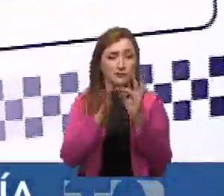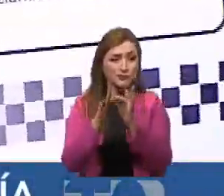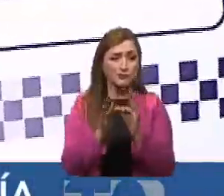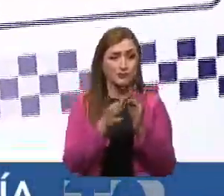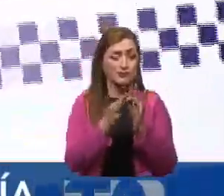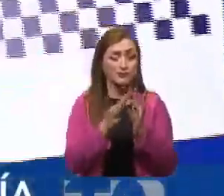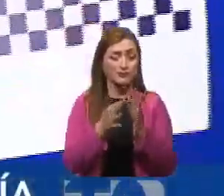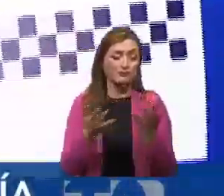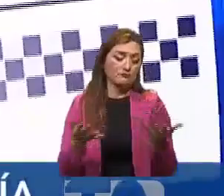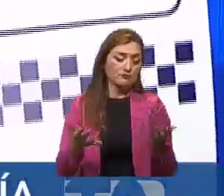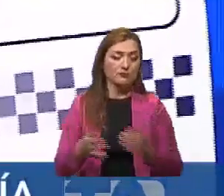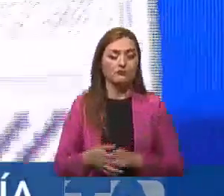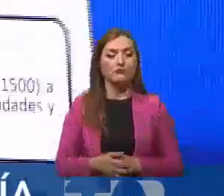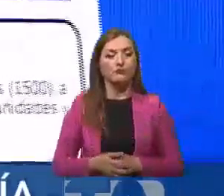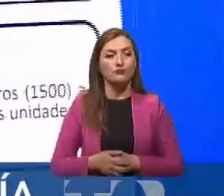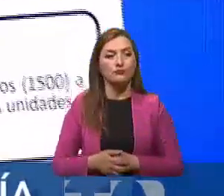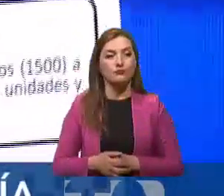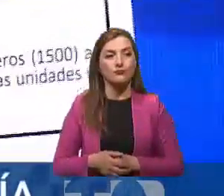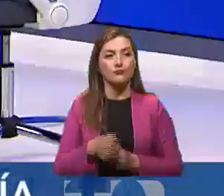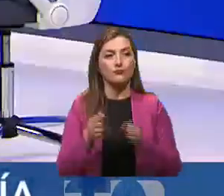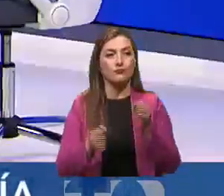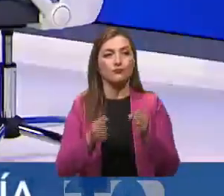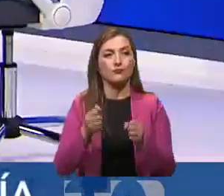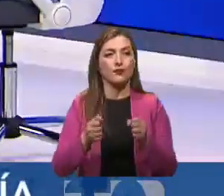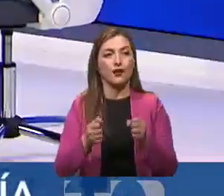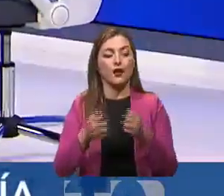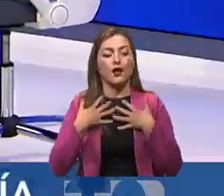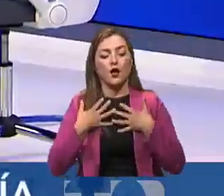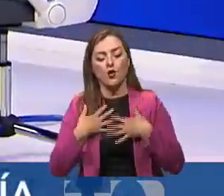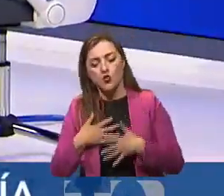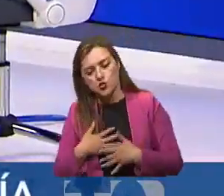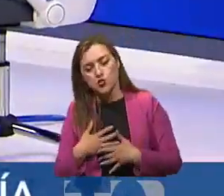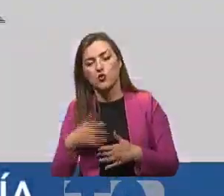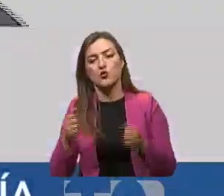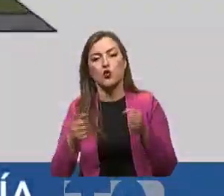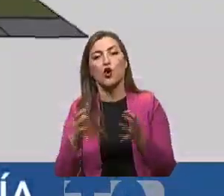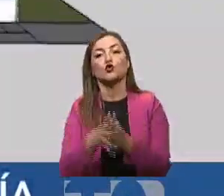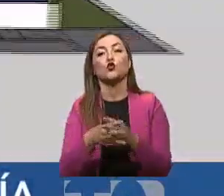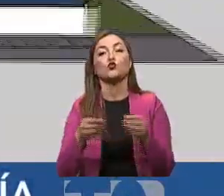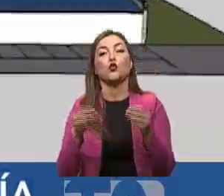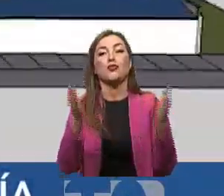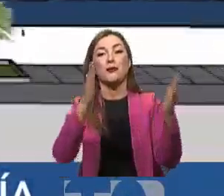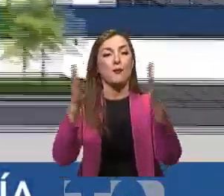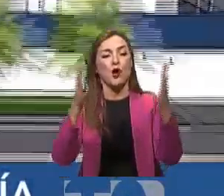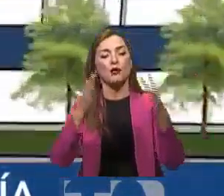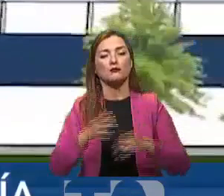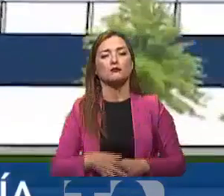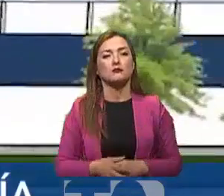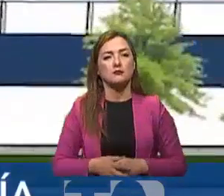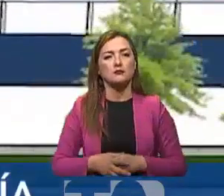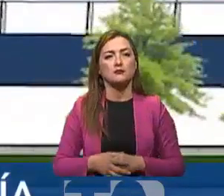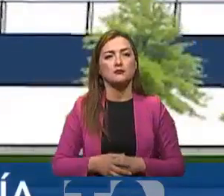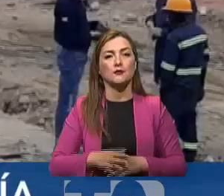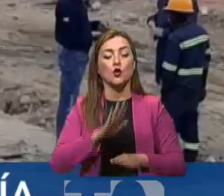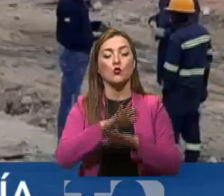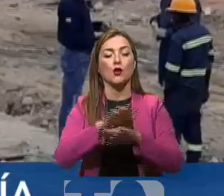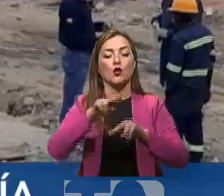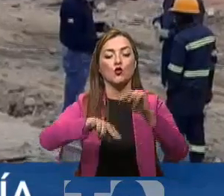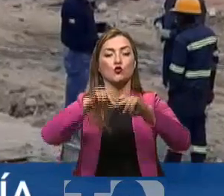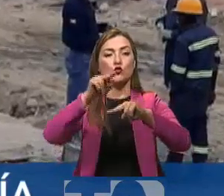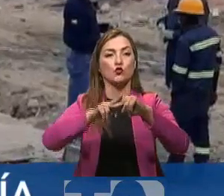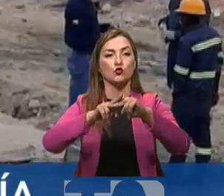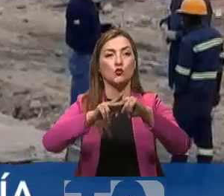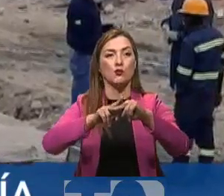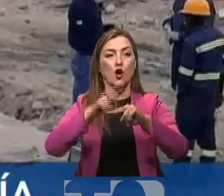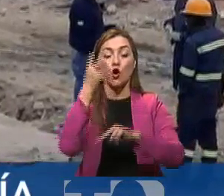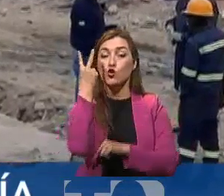se están repotenciando. Son vehículos que nos van a dar un oxígeno. También mostró pruebas sobre la construcción ya en ejecución de dos unidades de